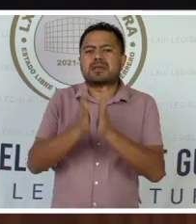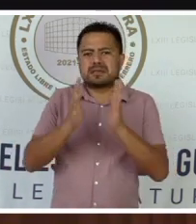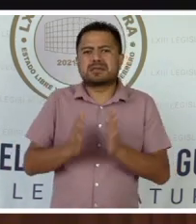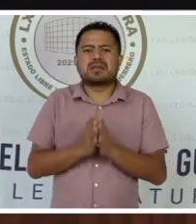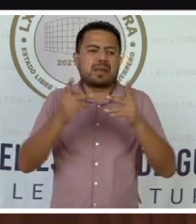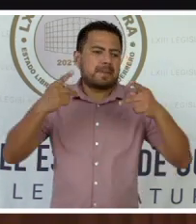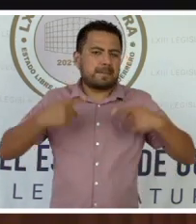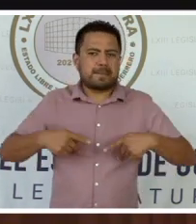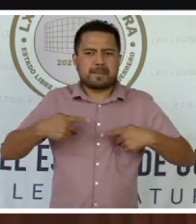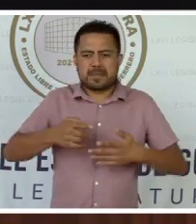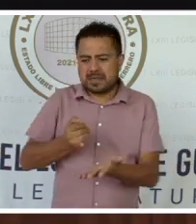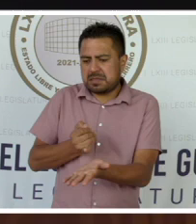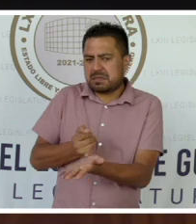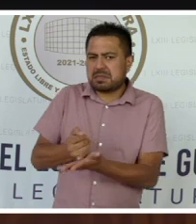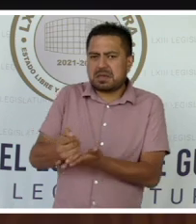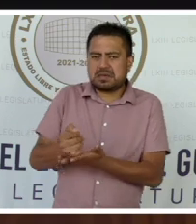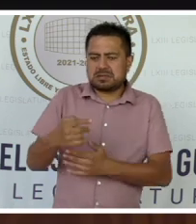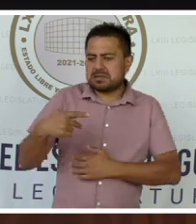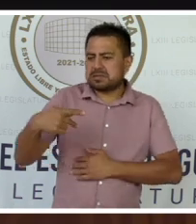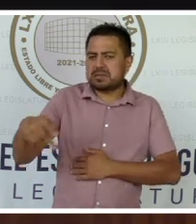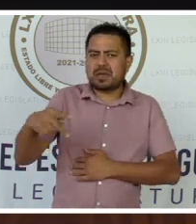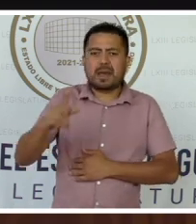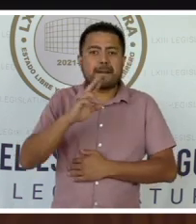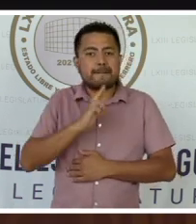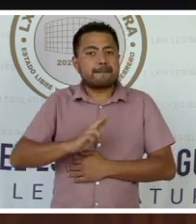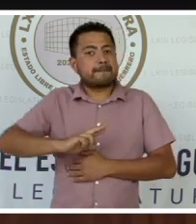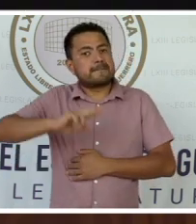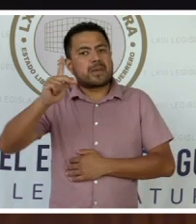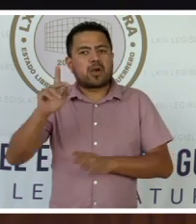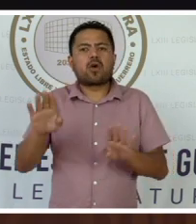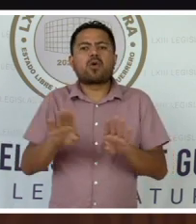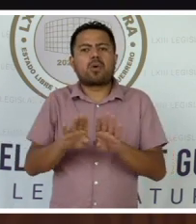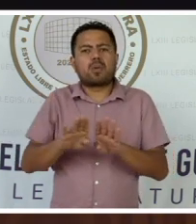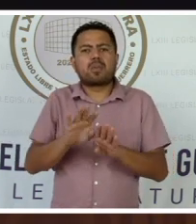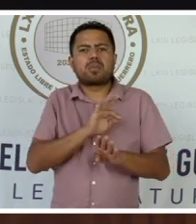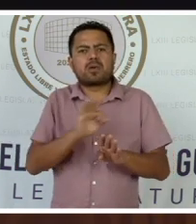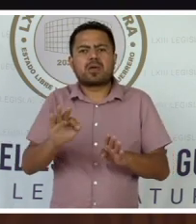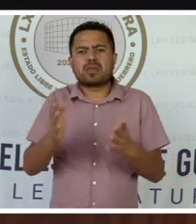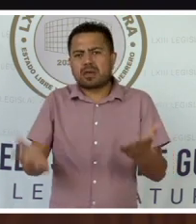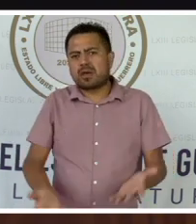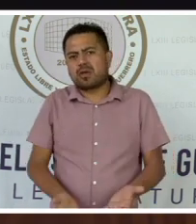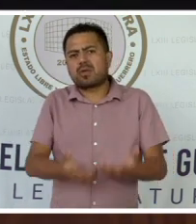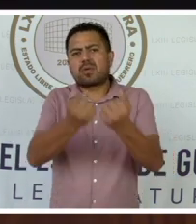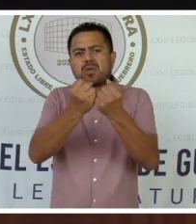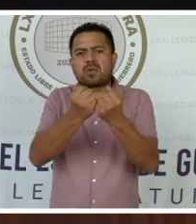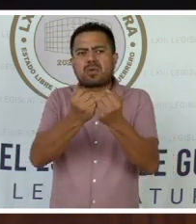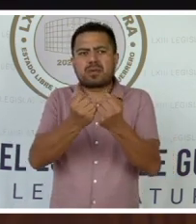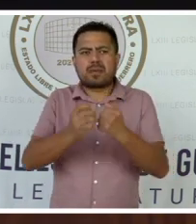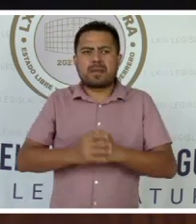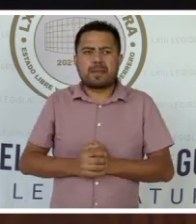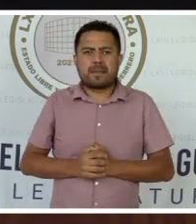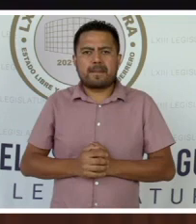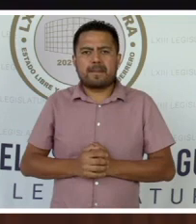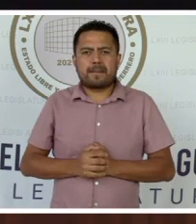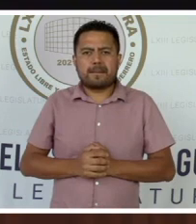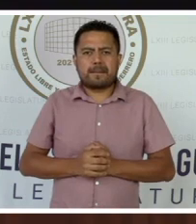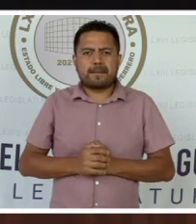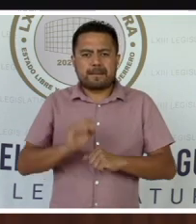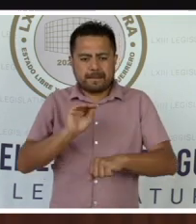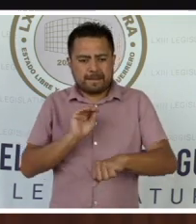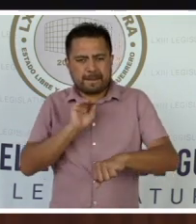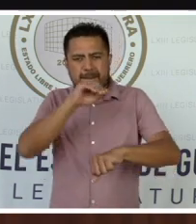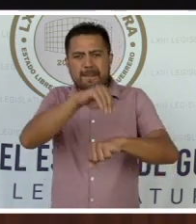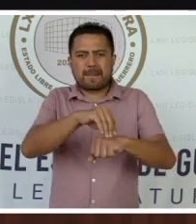en la toma de decisiones y la mejor forma de lograrlo es creando